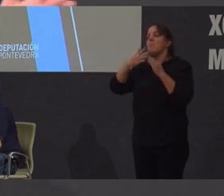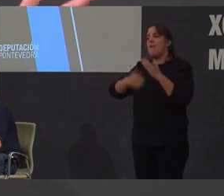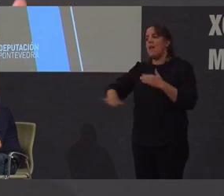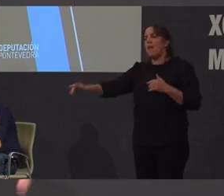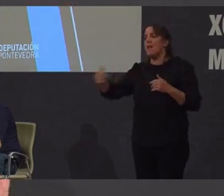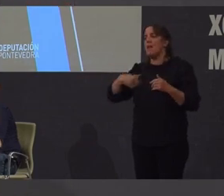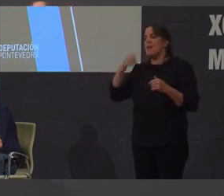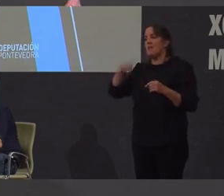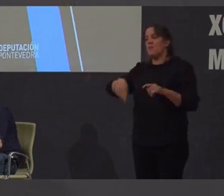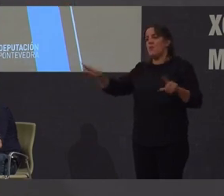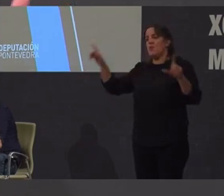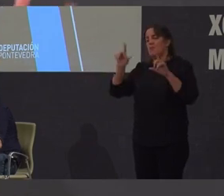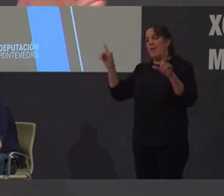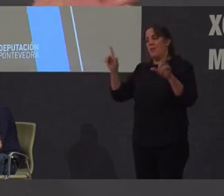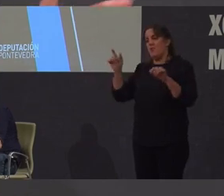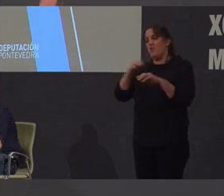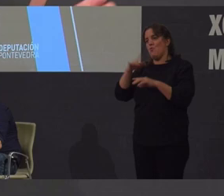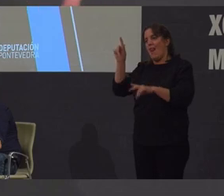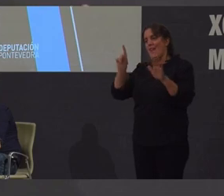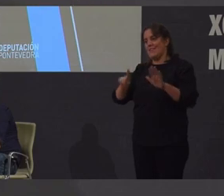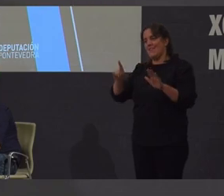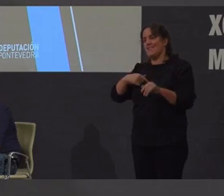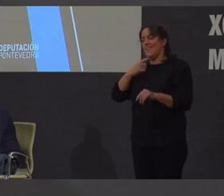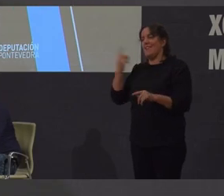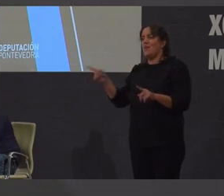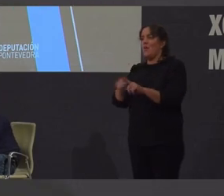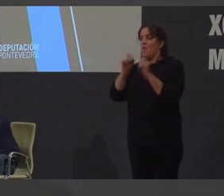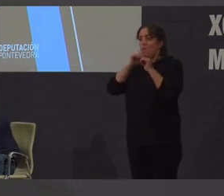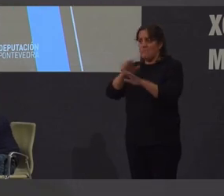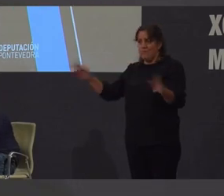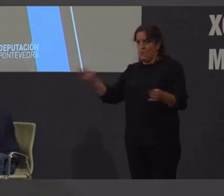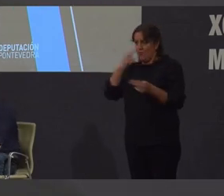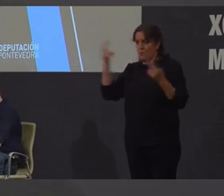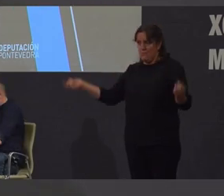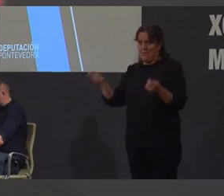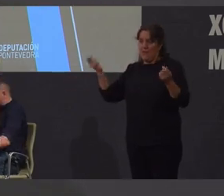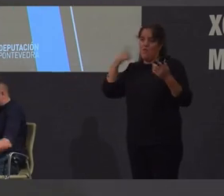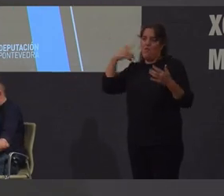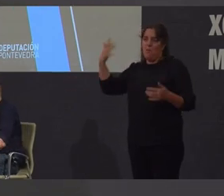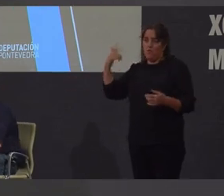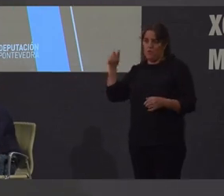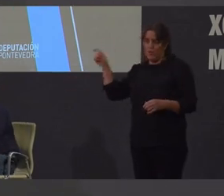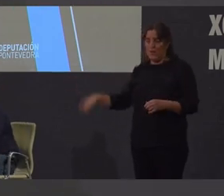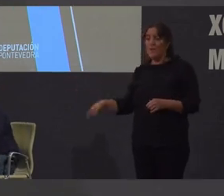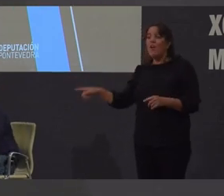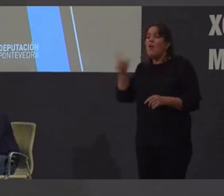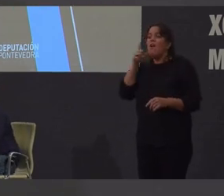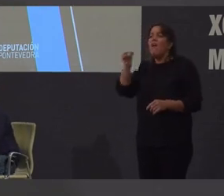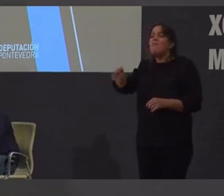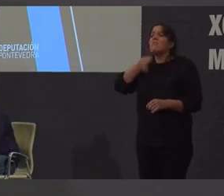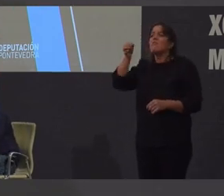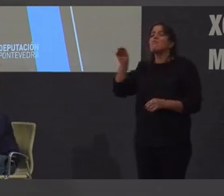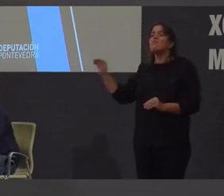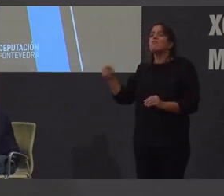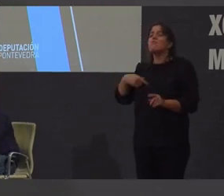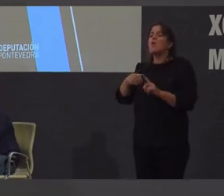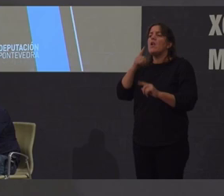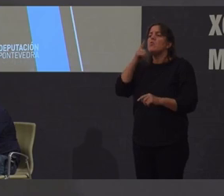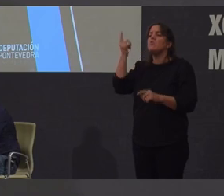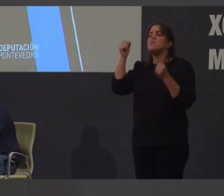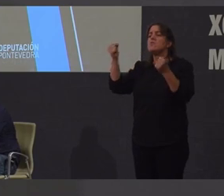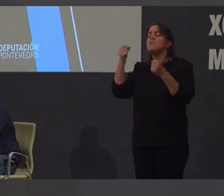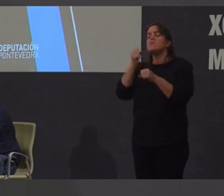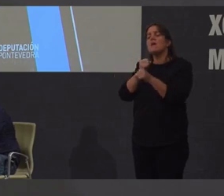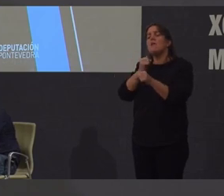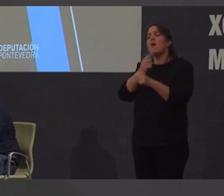televisións como La Sexta, a súa persoa, a verdade, que creo que é a máis mediática destas xornadas. Hoxe vai falarnos do traballo de investigación que deu lugar ao seu libro